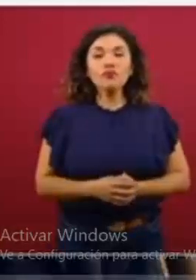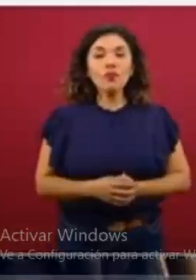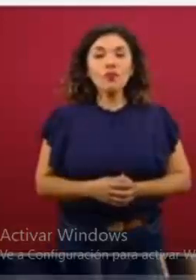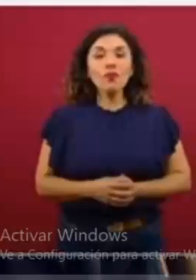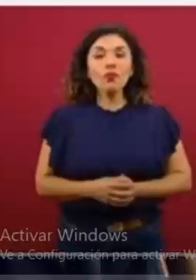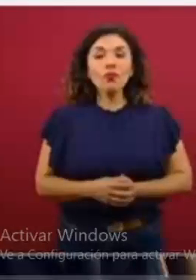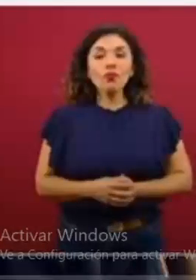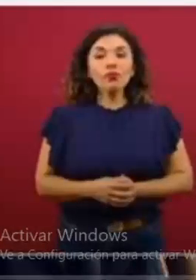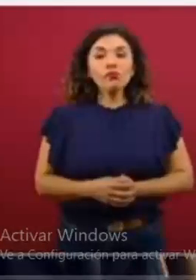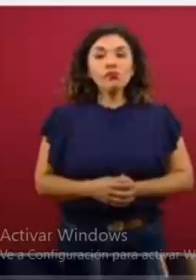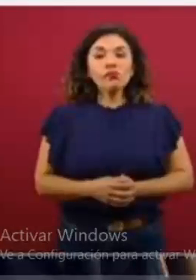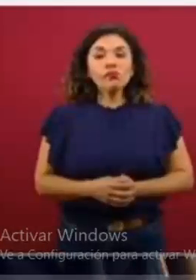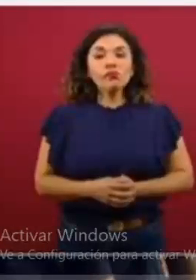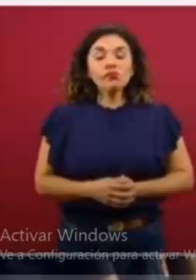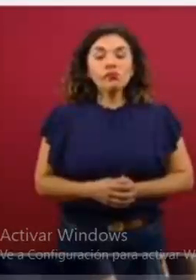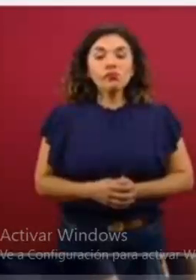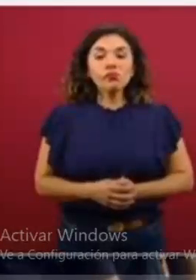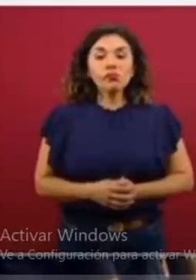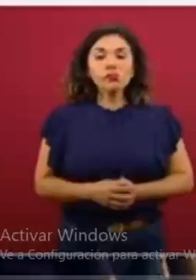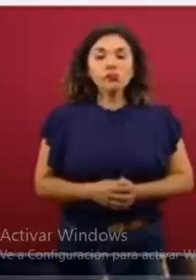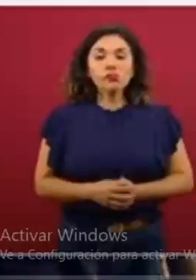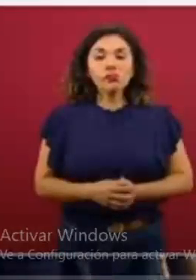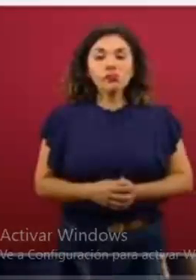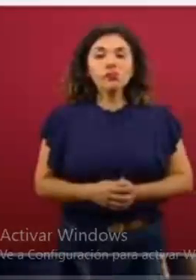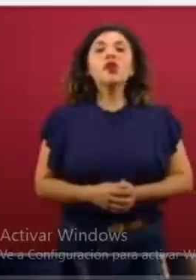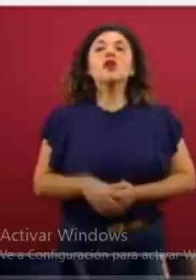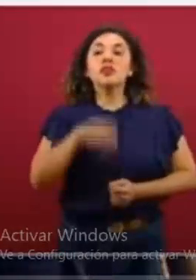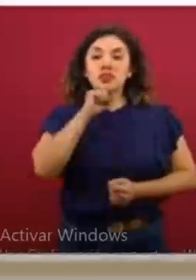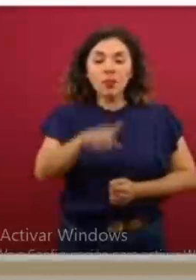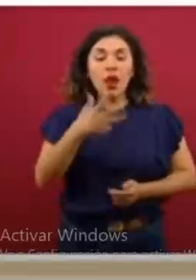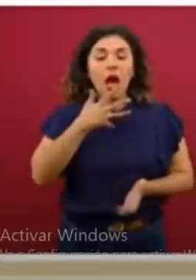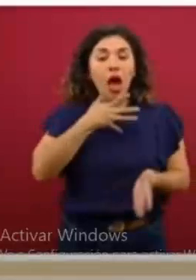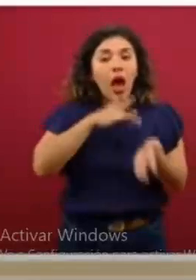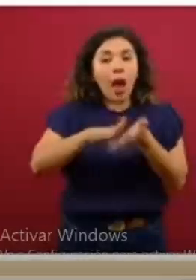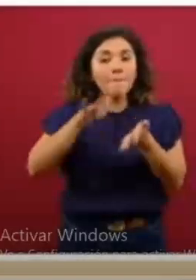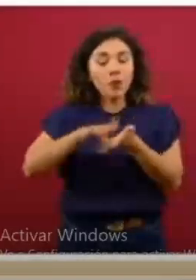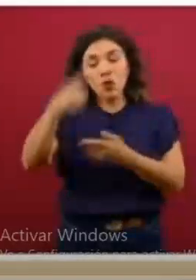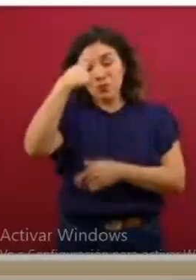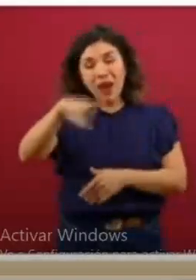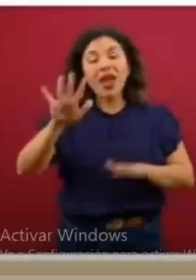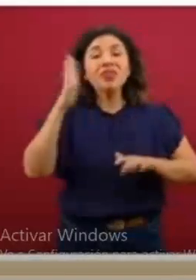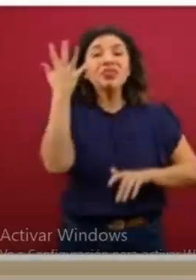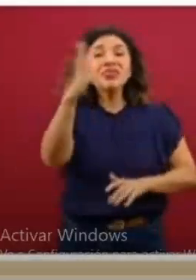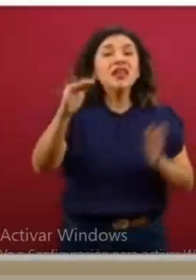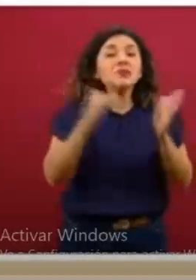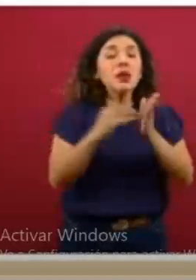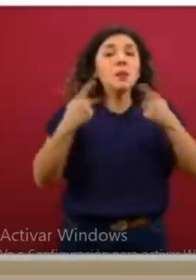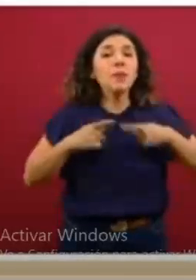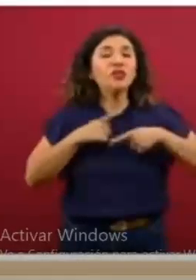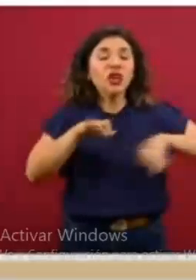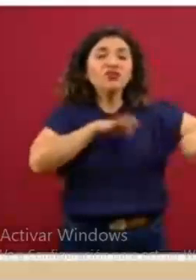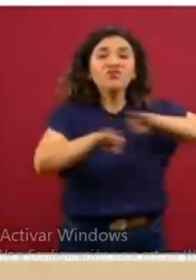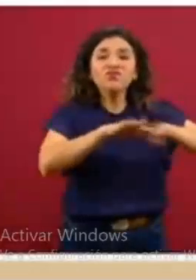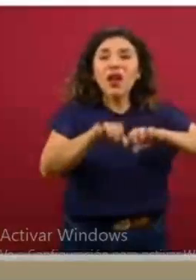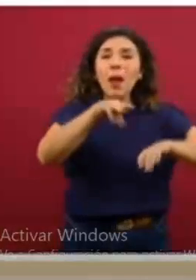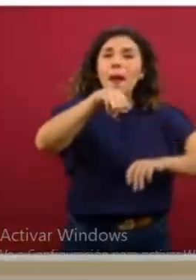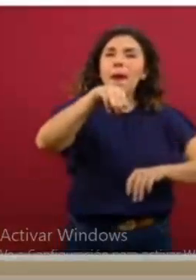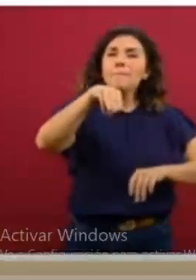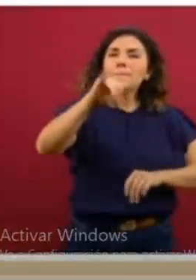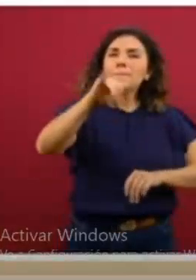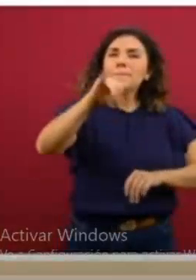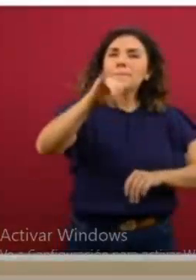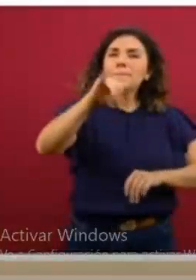Bueno, este es el tema. Vamos a apoyar a 10,000 microempresarios, lo cual pues va a ser de muchísima